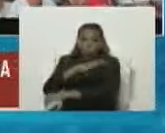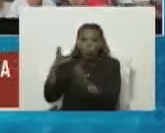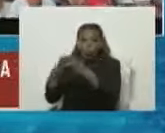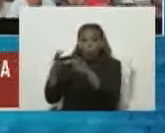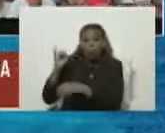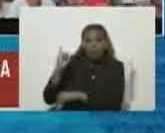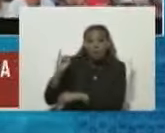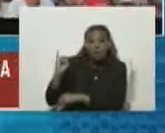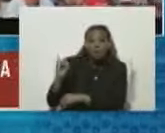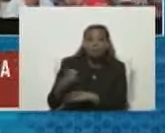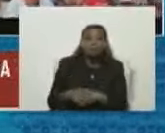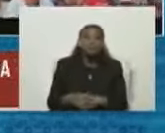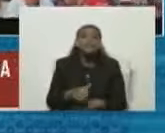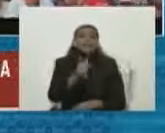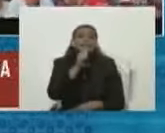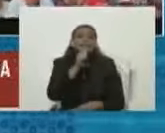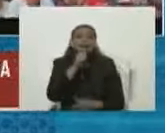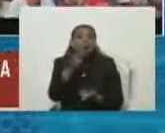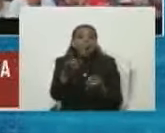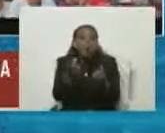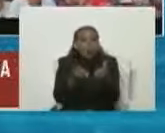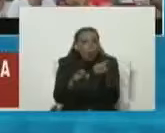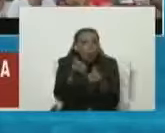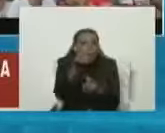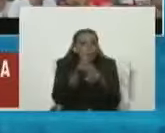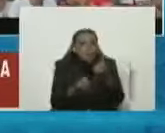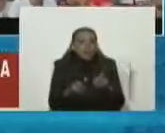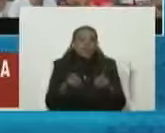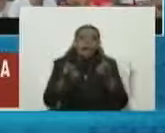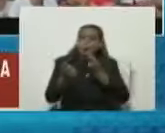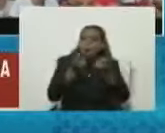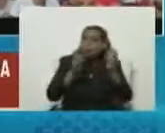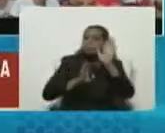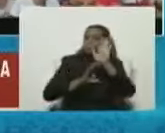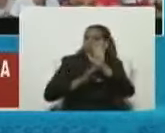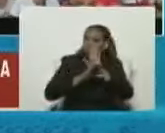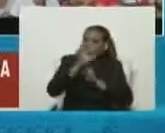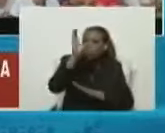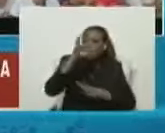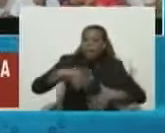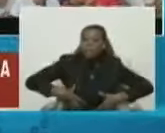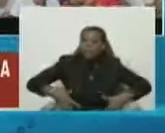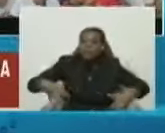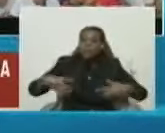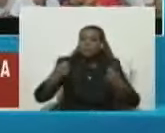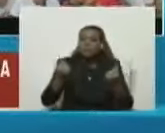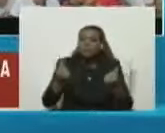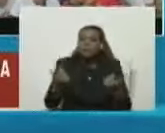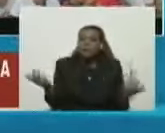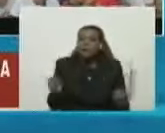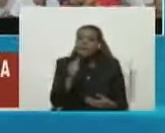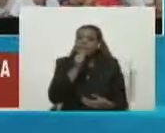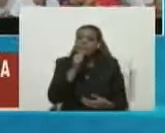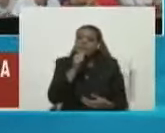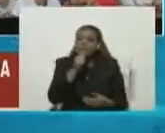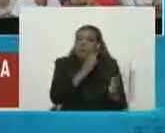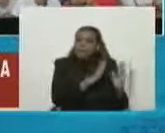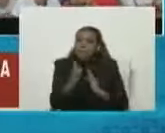¿Quién tiene las riendas de la economía para el crecimiento y la prosperidad?